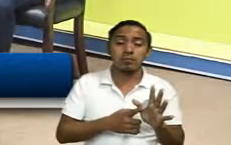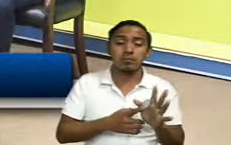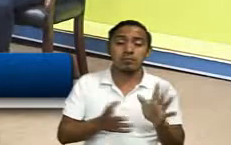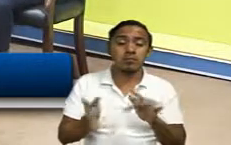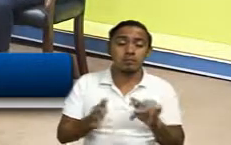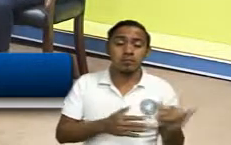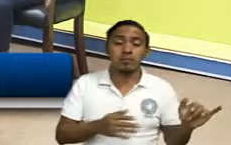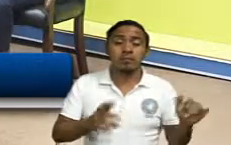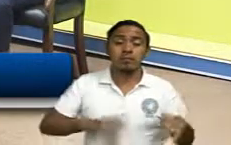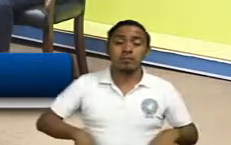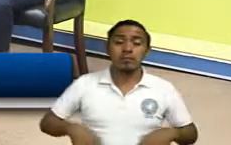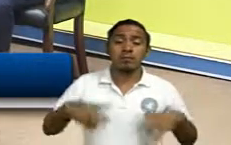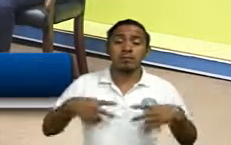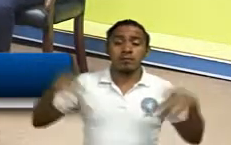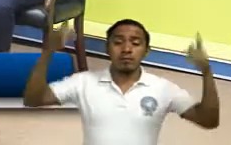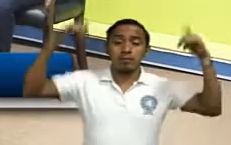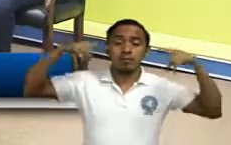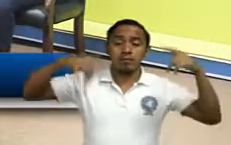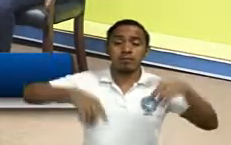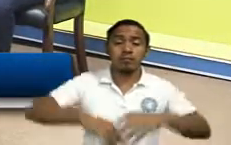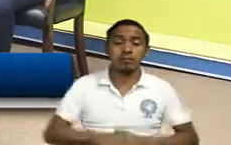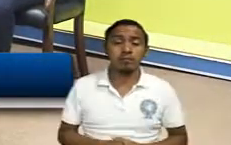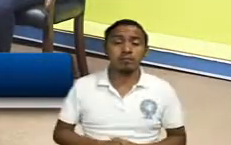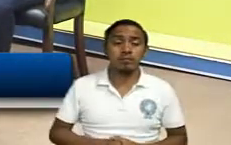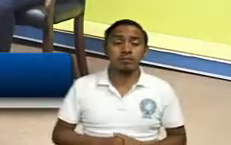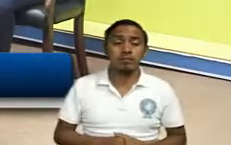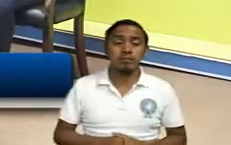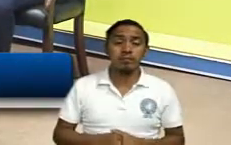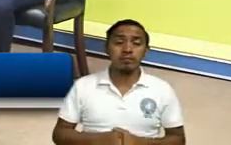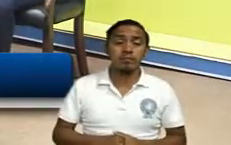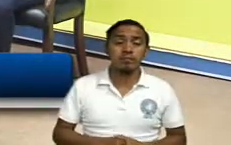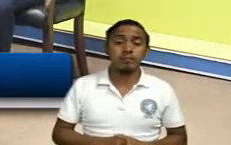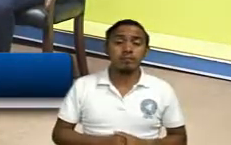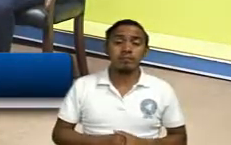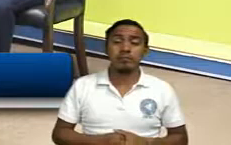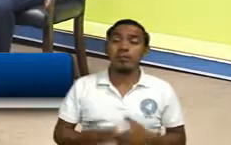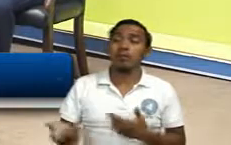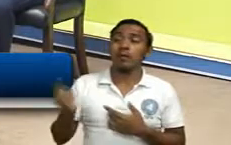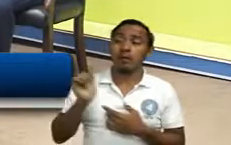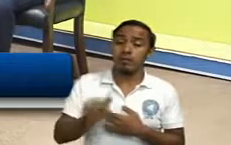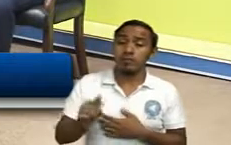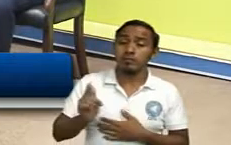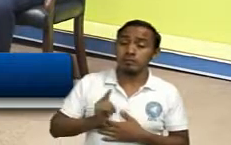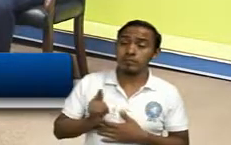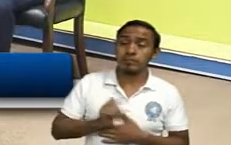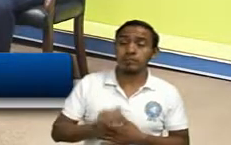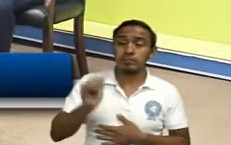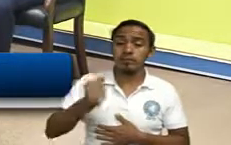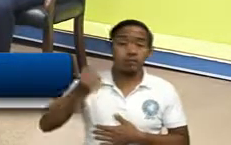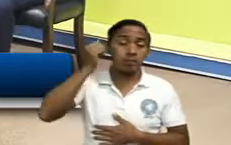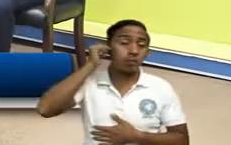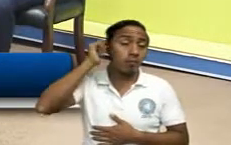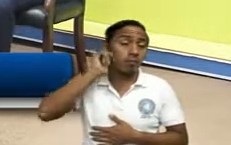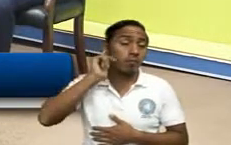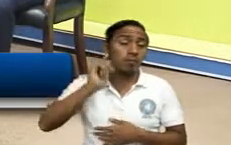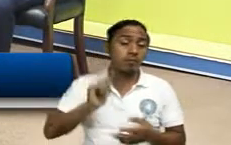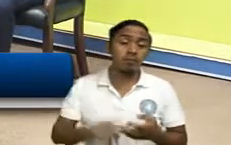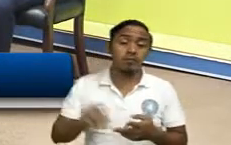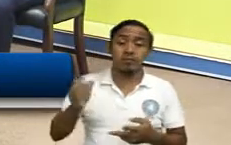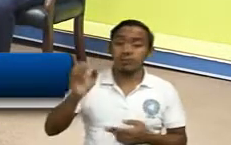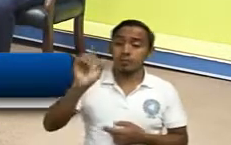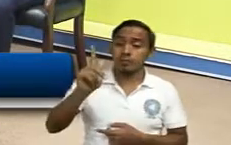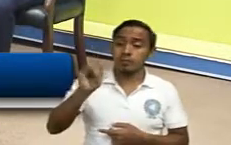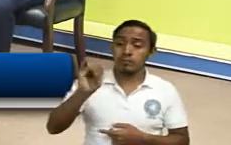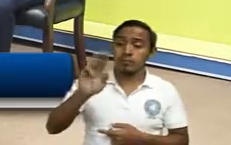Tenemos también Chontales, Masaya, en donde además de tener los audiómetros y timpanómetros se ha